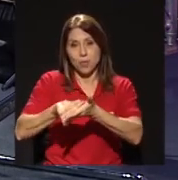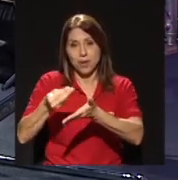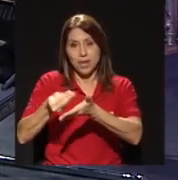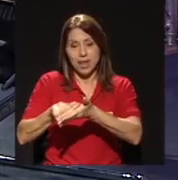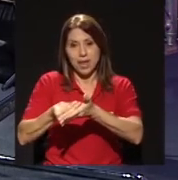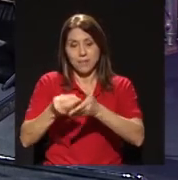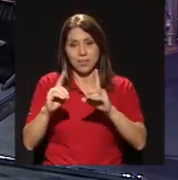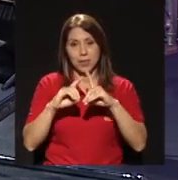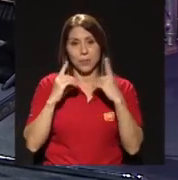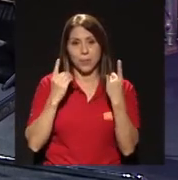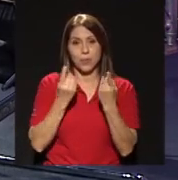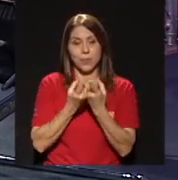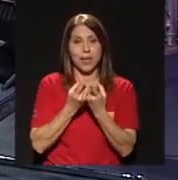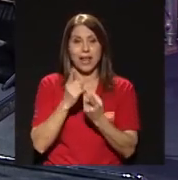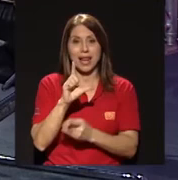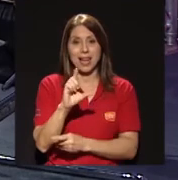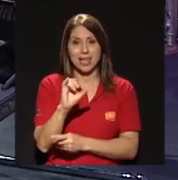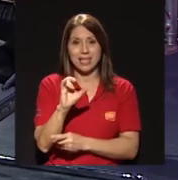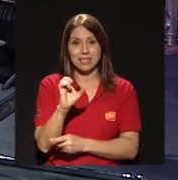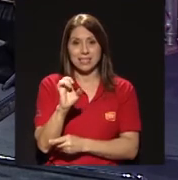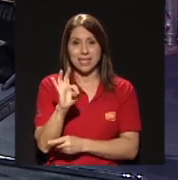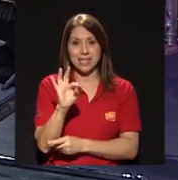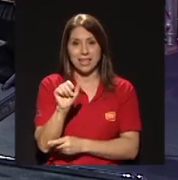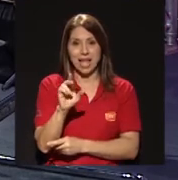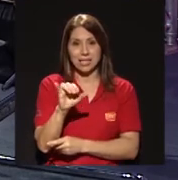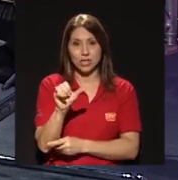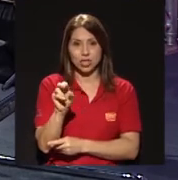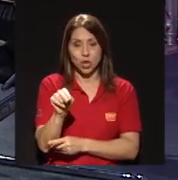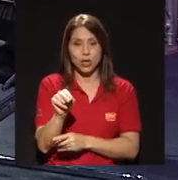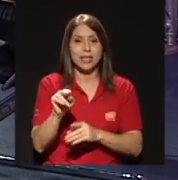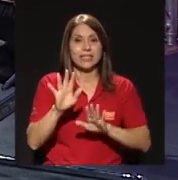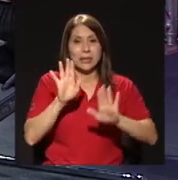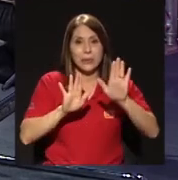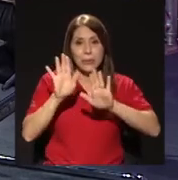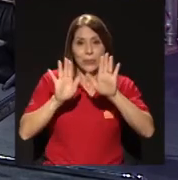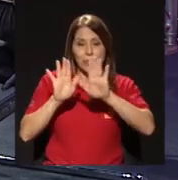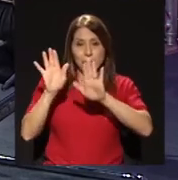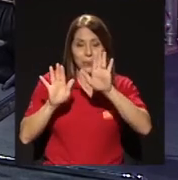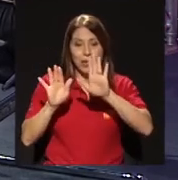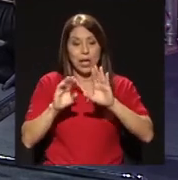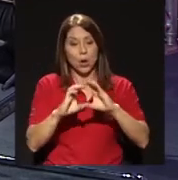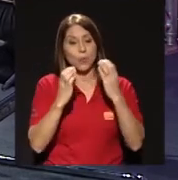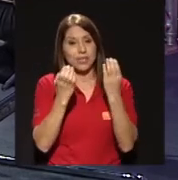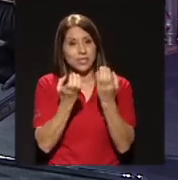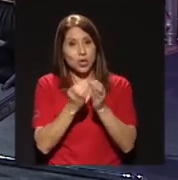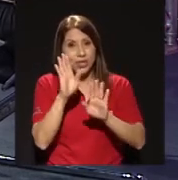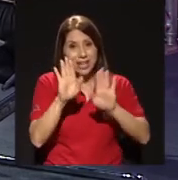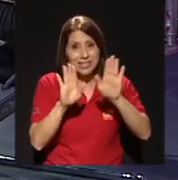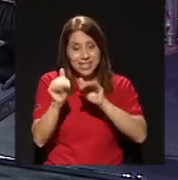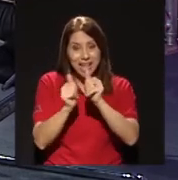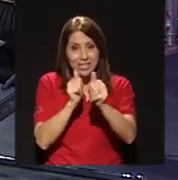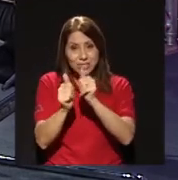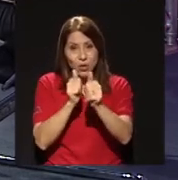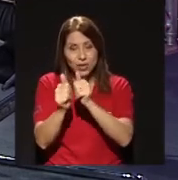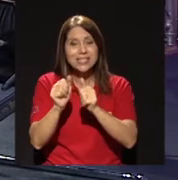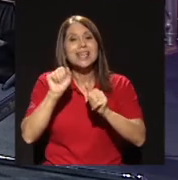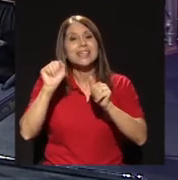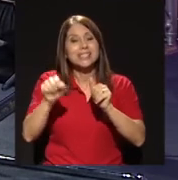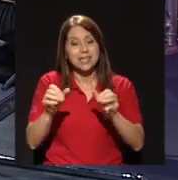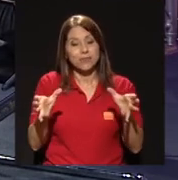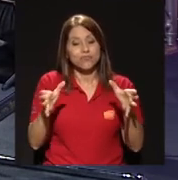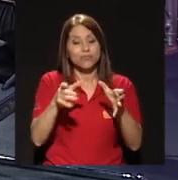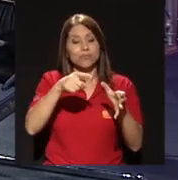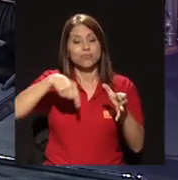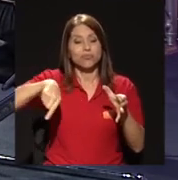de licitaciones. Entonces, decirle que la comisión de licitaciones sí está conformada por hombres y